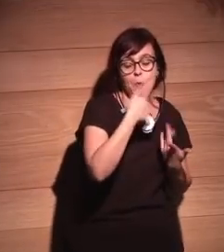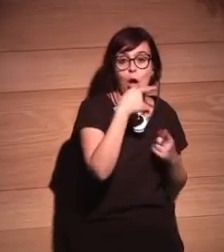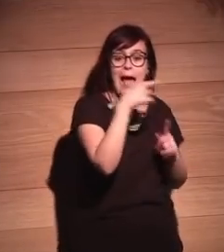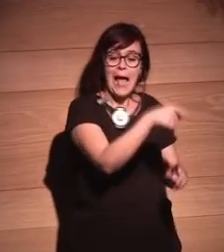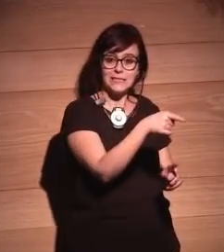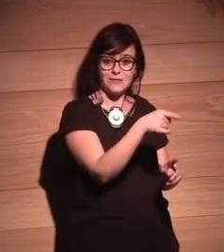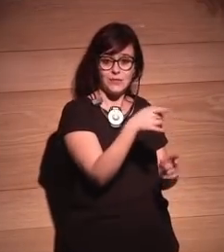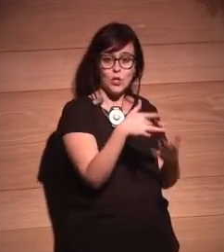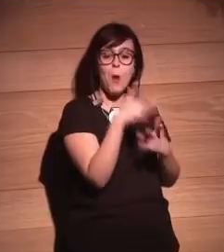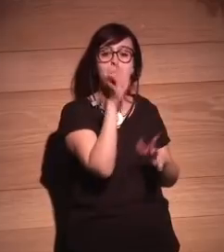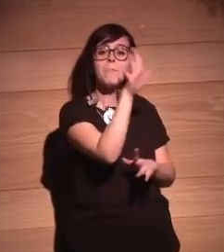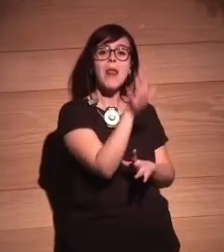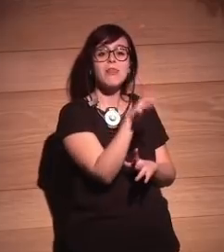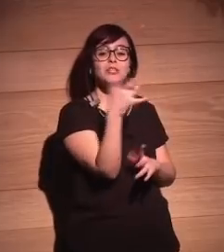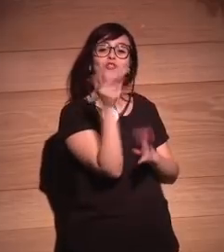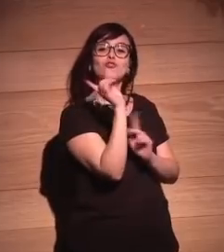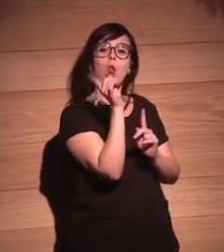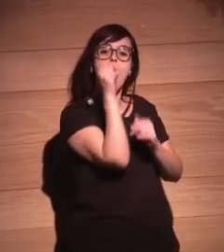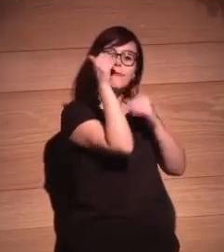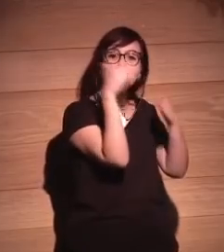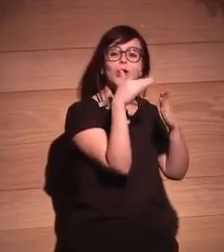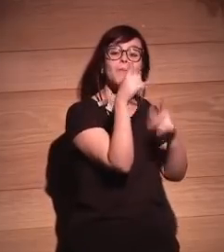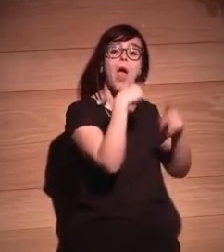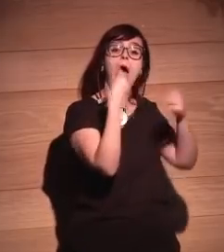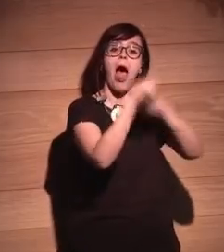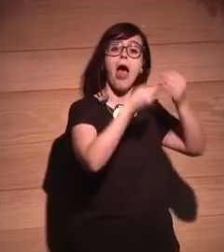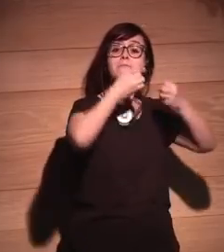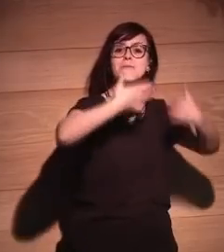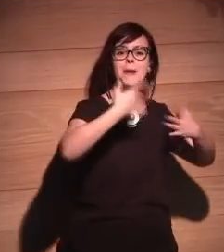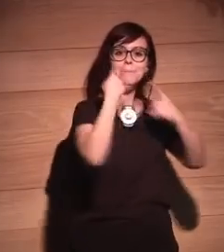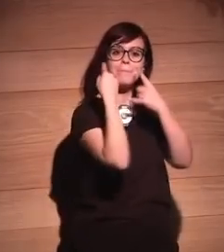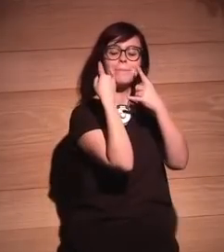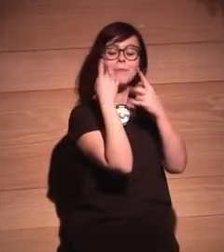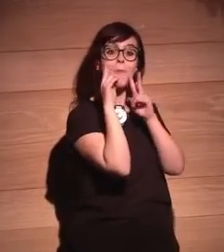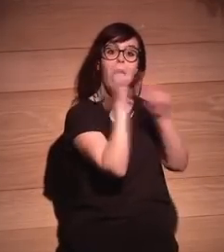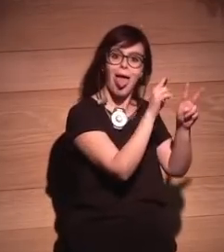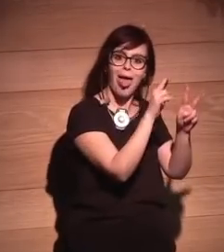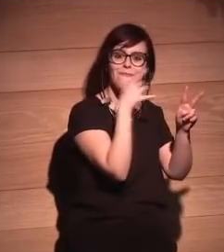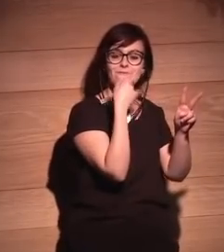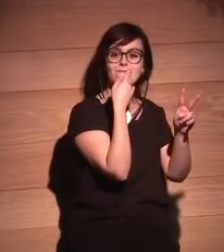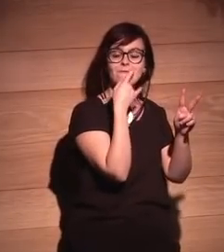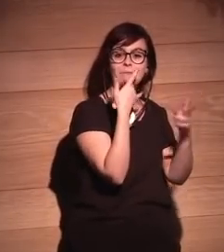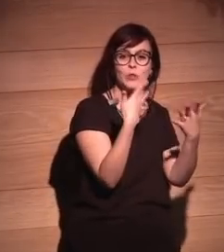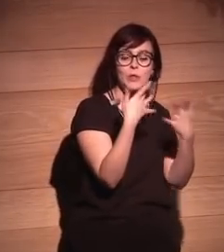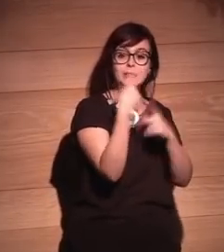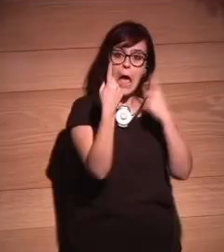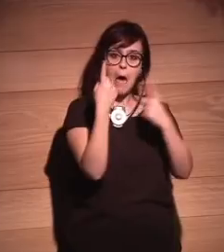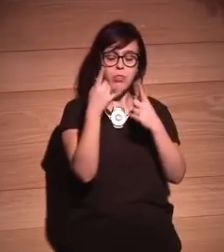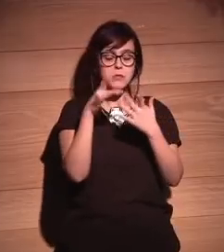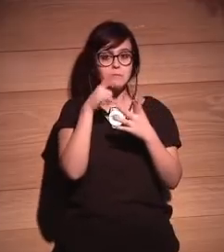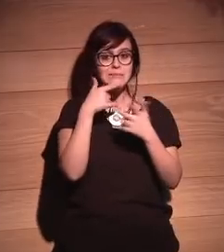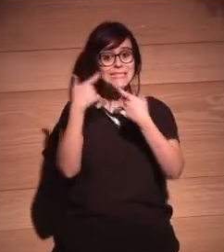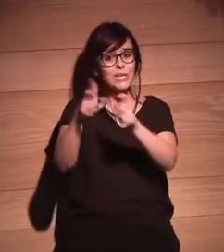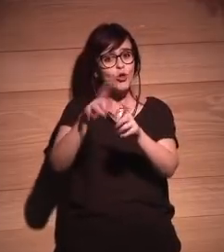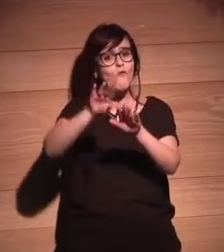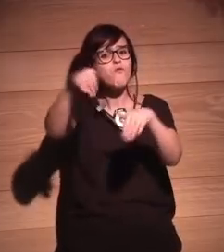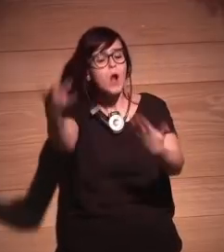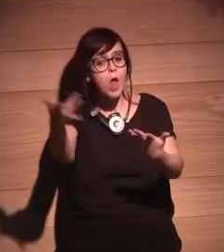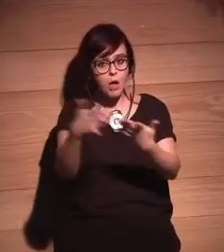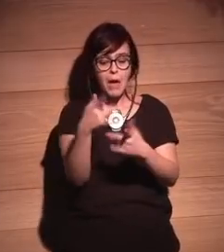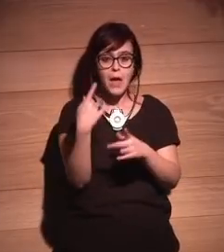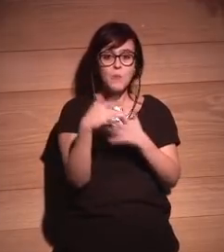porque solo vemos lo que hacen bien. Pero bueno, este es otro problema ya del sector, ¿no? De a quién miramos, porque hay muchas cosas que mirar fuera del sector. O sea, quien